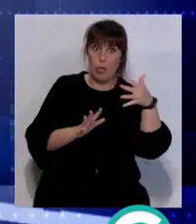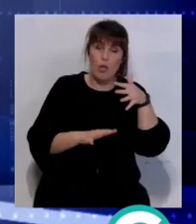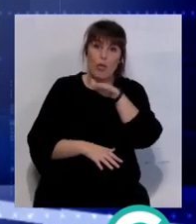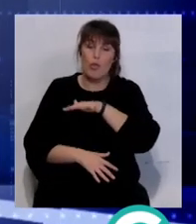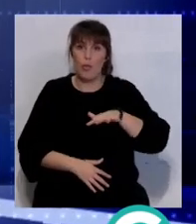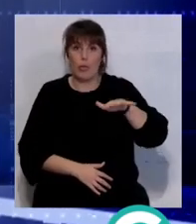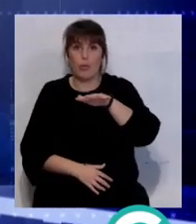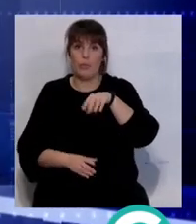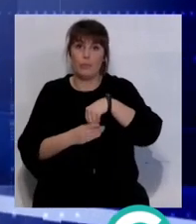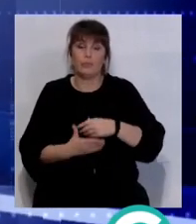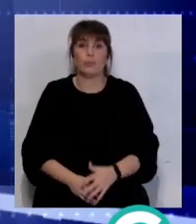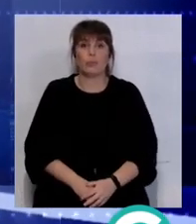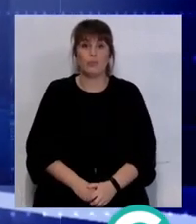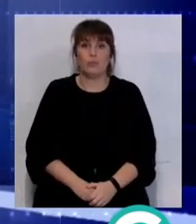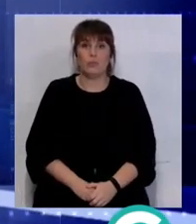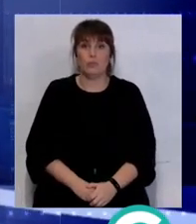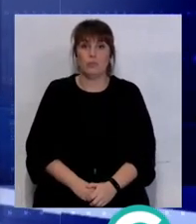litoral.